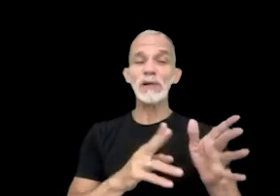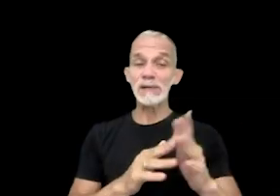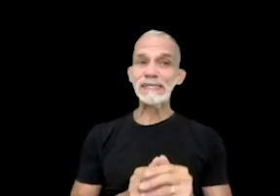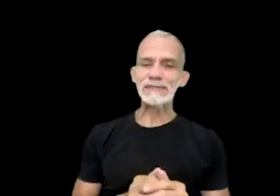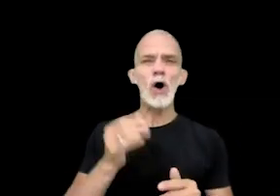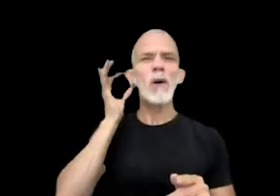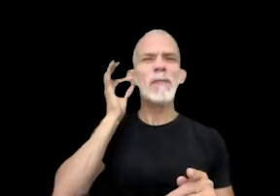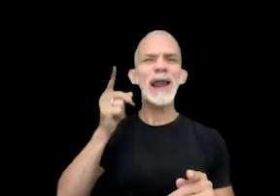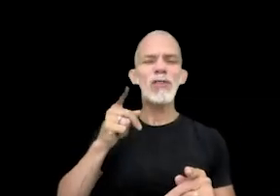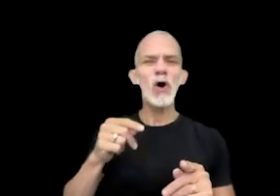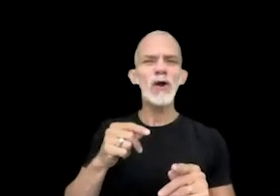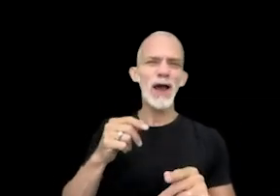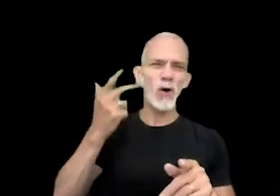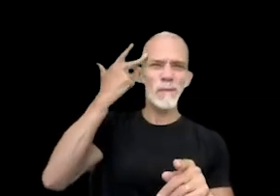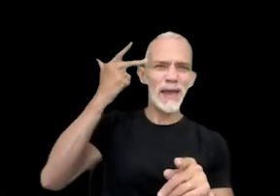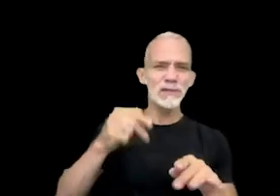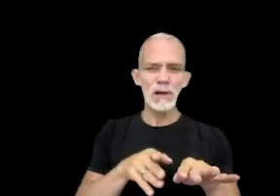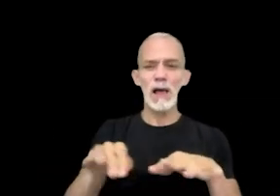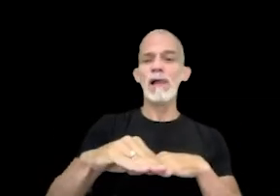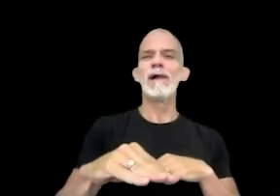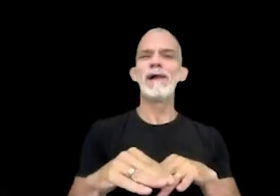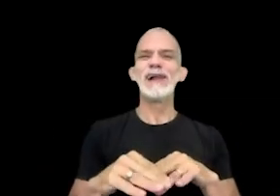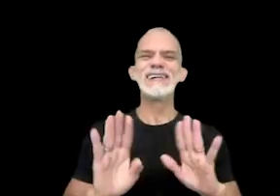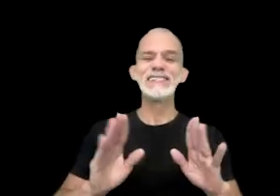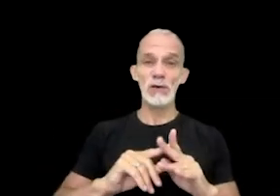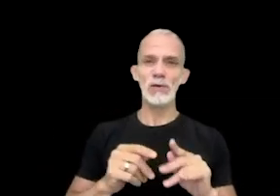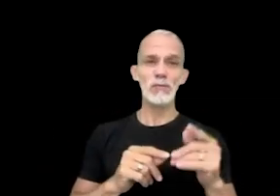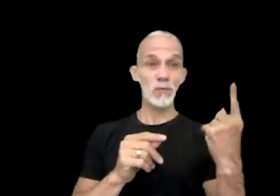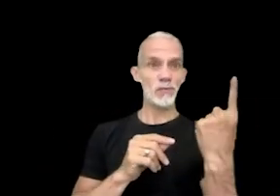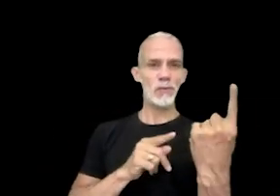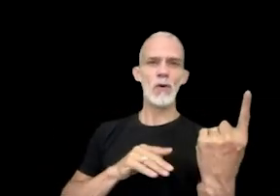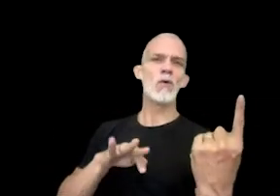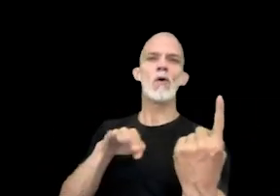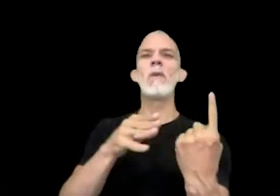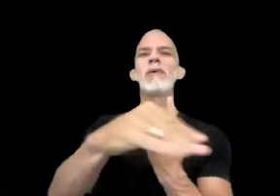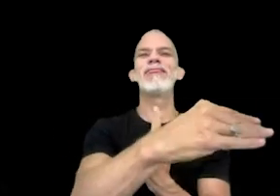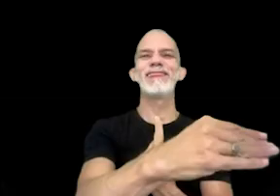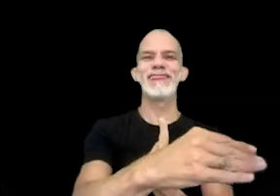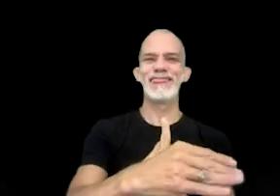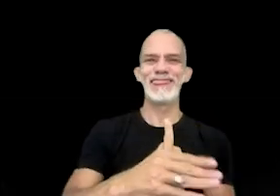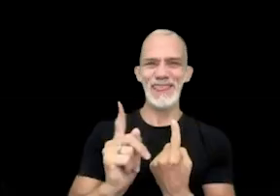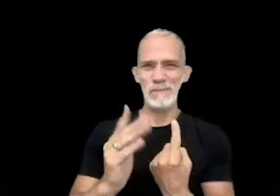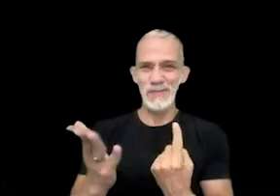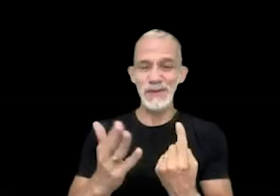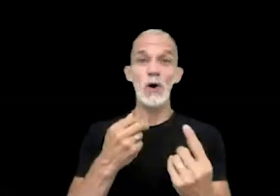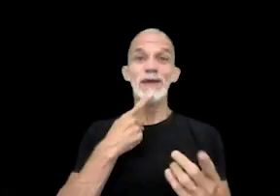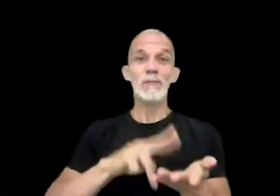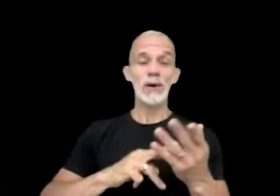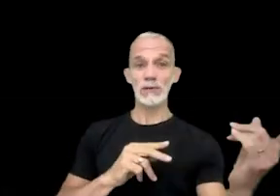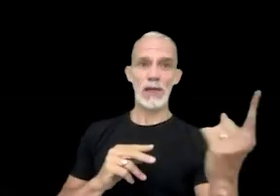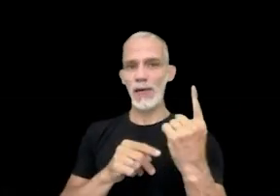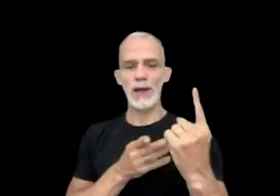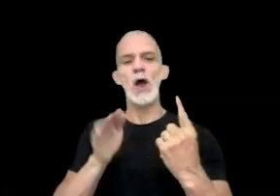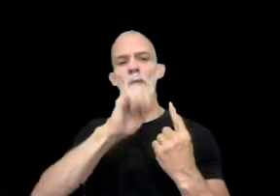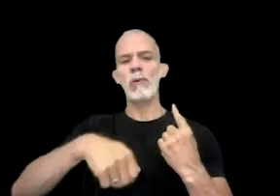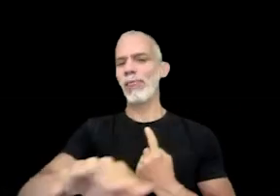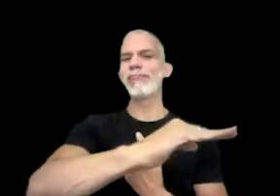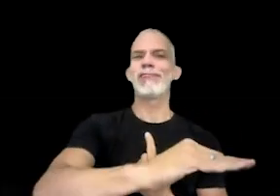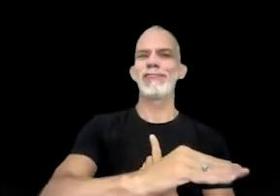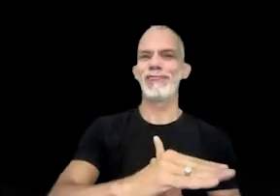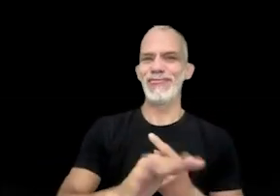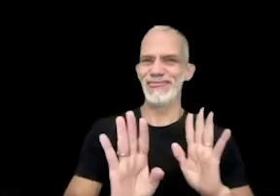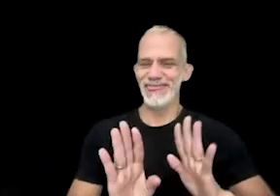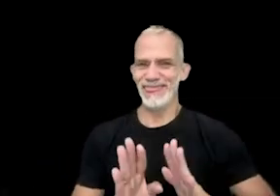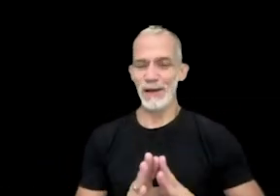gambeta, o lo vemos a Messi haciendo la gambeta, ¿no? Messi está eludiendo al contrincante. Y acá es cuando empiezan las discusiones más ricas, donde en los